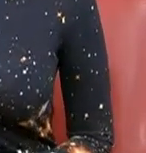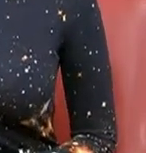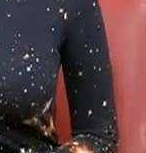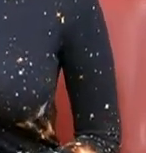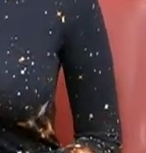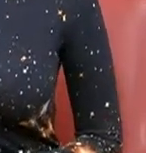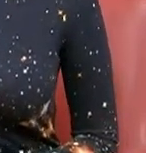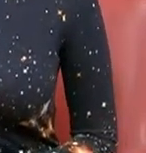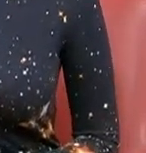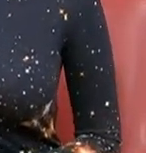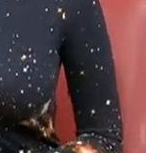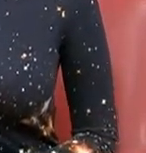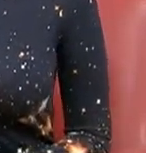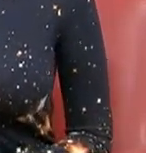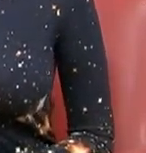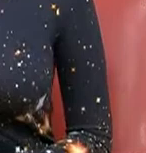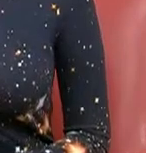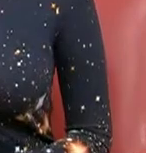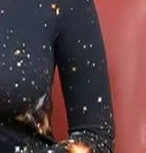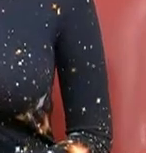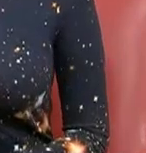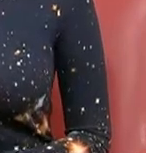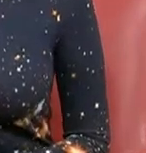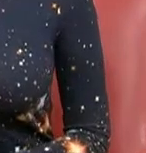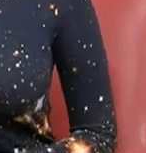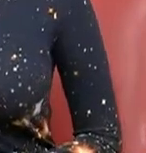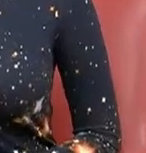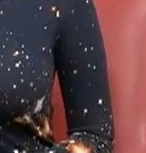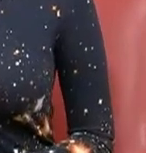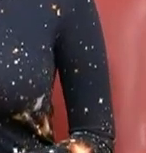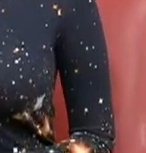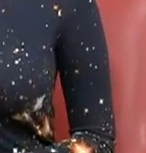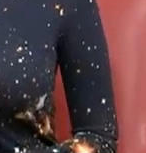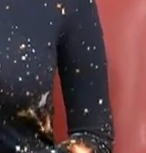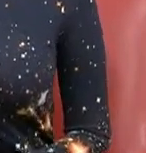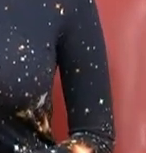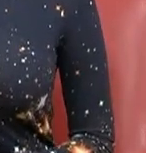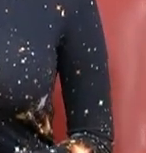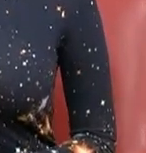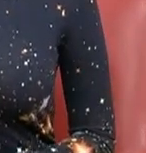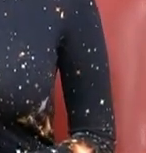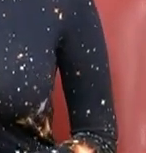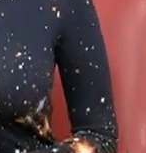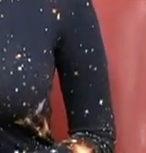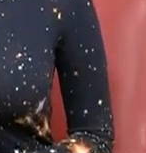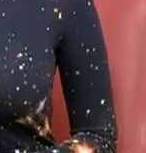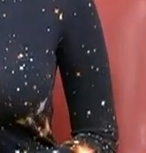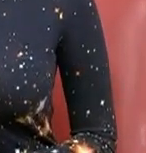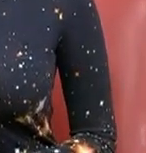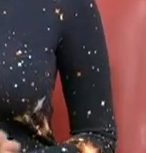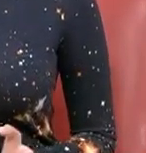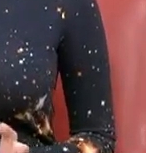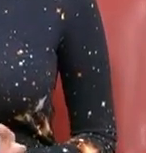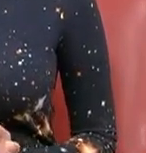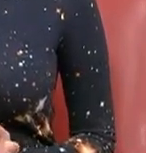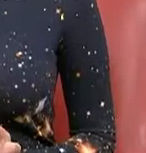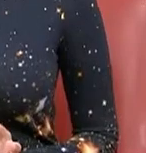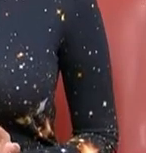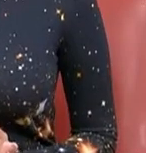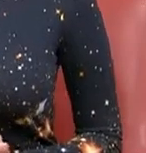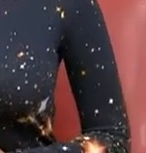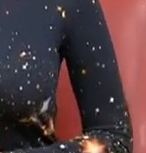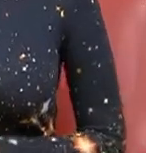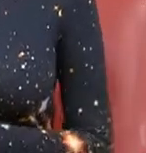también en Facebook Live por Noticias México al Día, en Twitter, ya saben, pueden seguirnos en @mixaldía. Y pues hablemos de lo